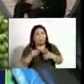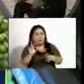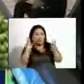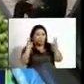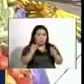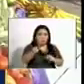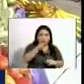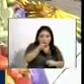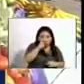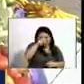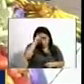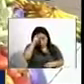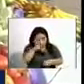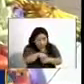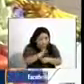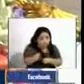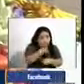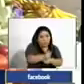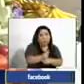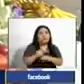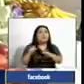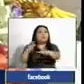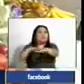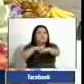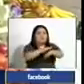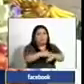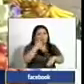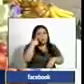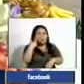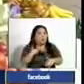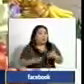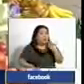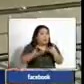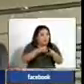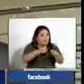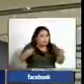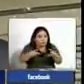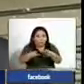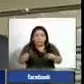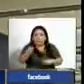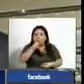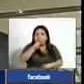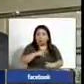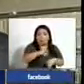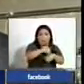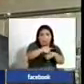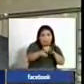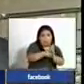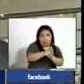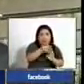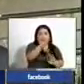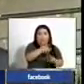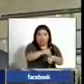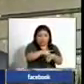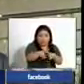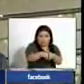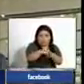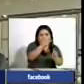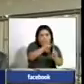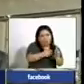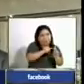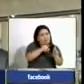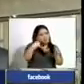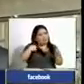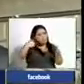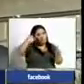y la Agricultura, la cual alertó de los riesgos de escasez de alimentos. El diputado opositor Maximino Rodríguez cree